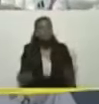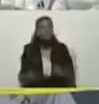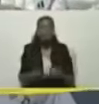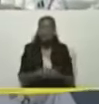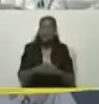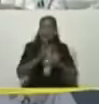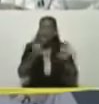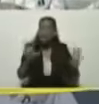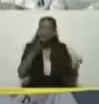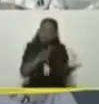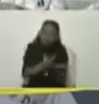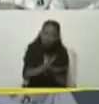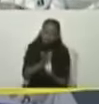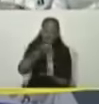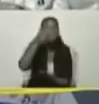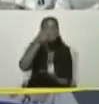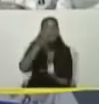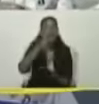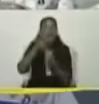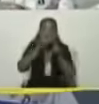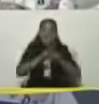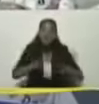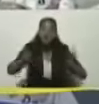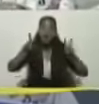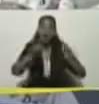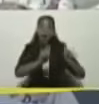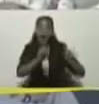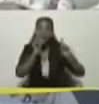es el camino correcto de valores